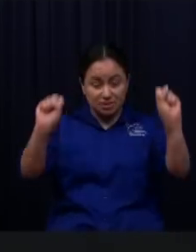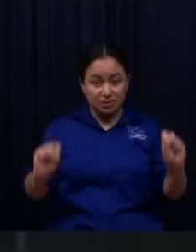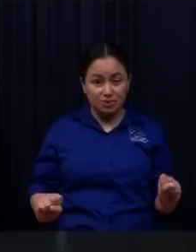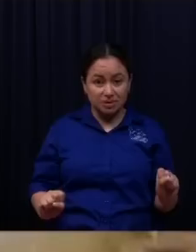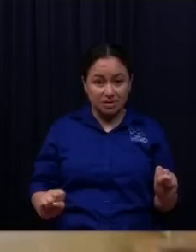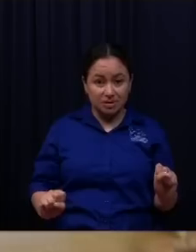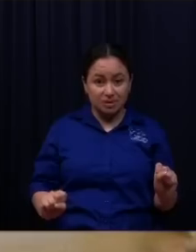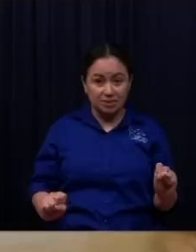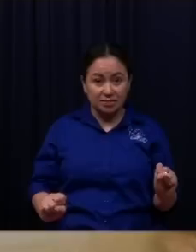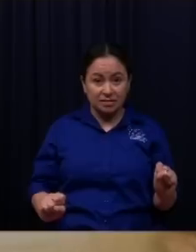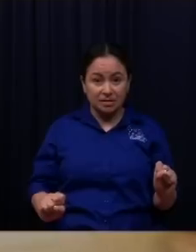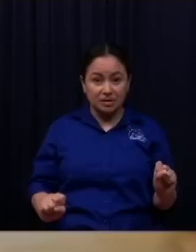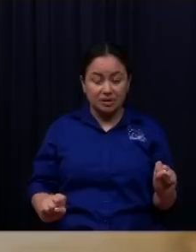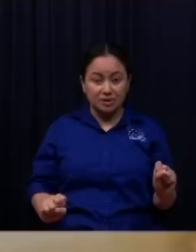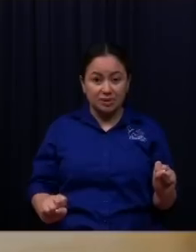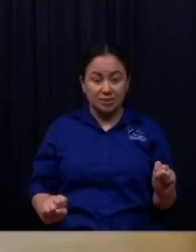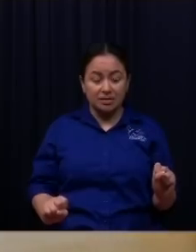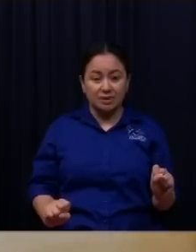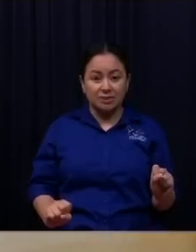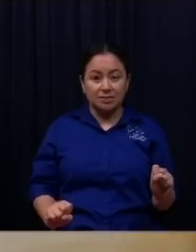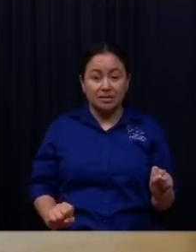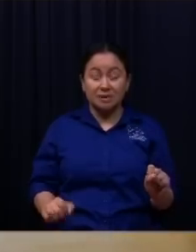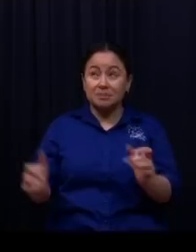se compadece de mí.